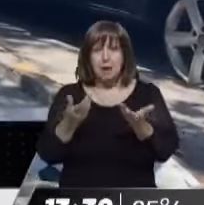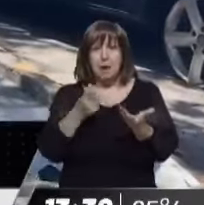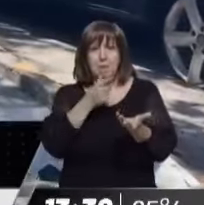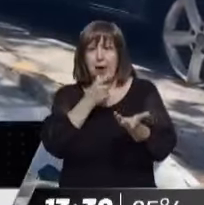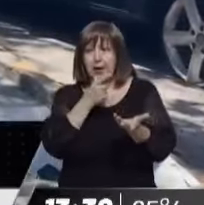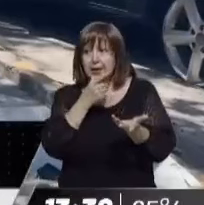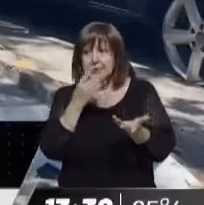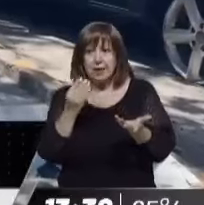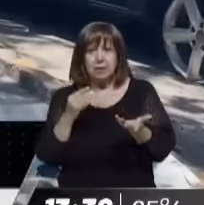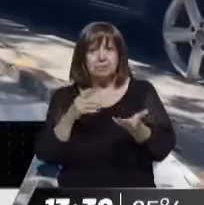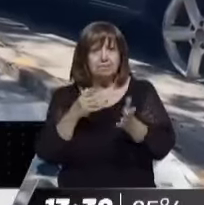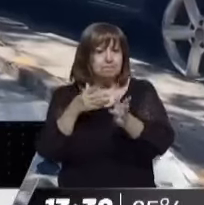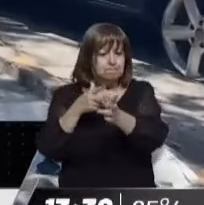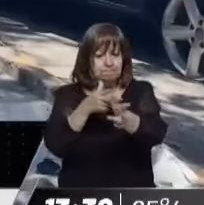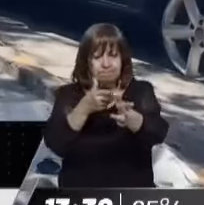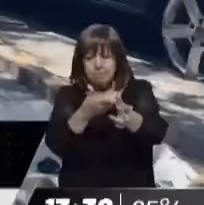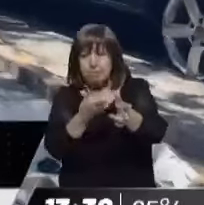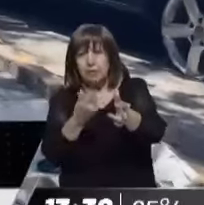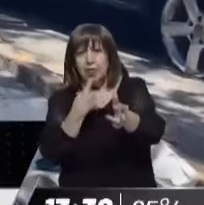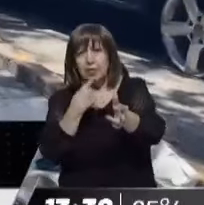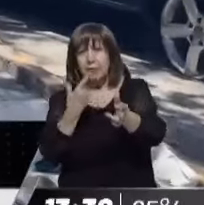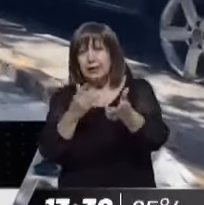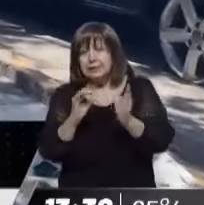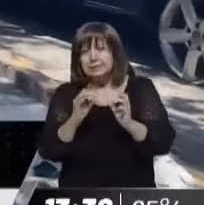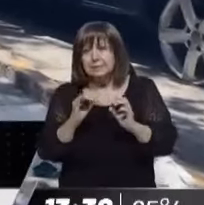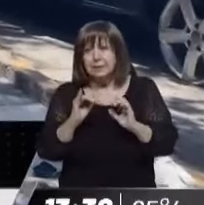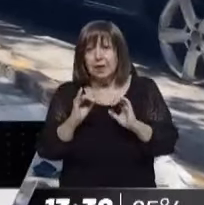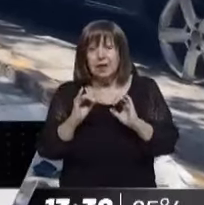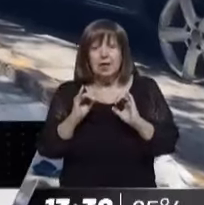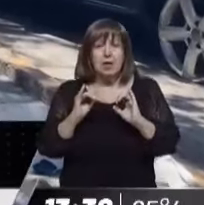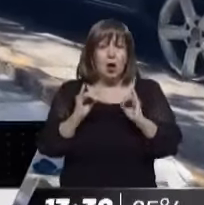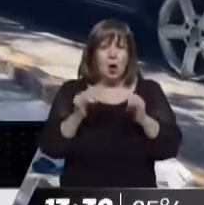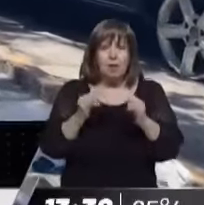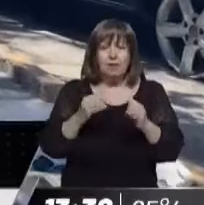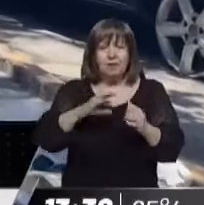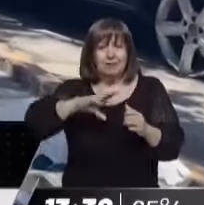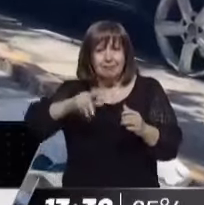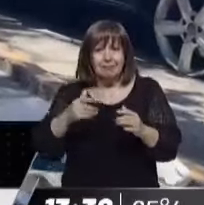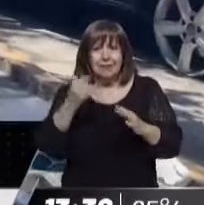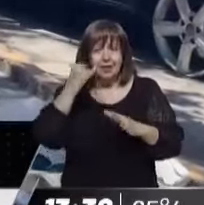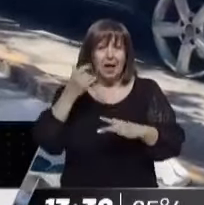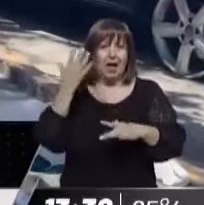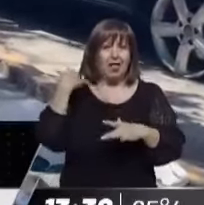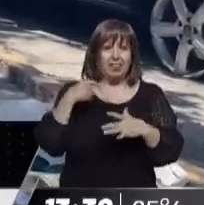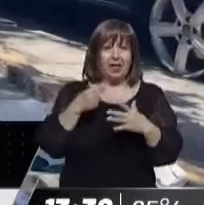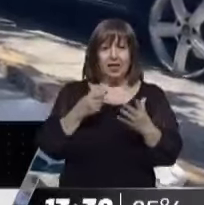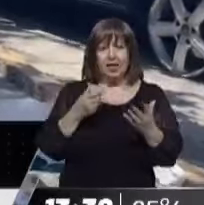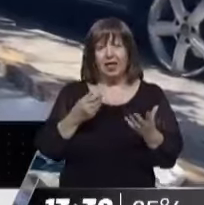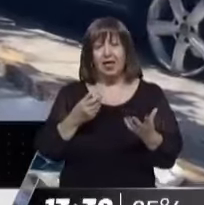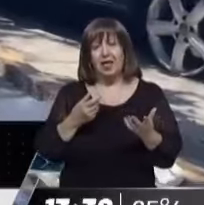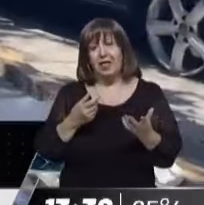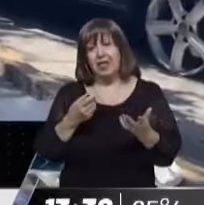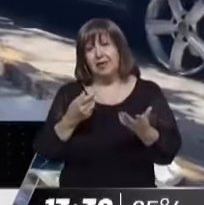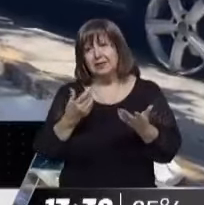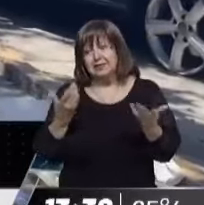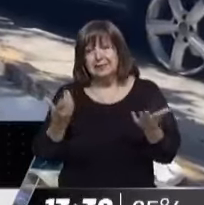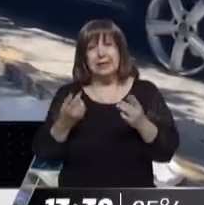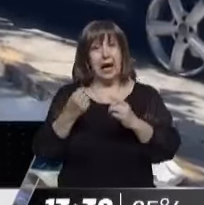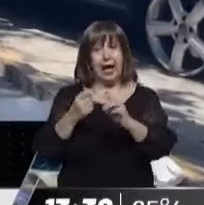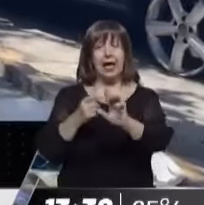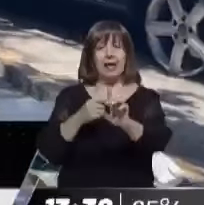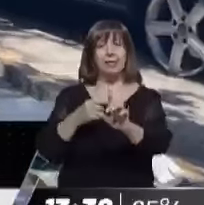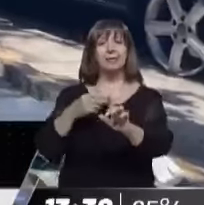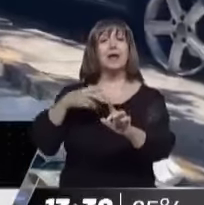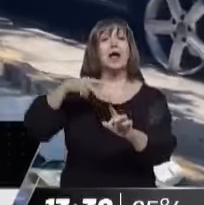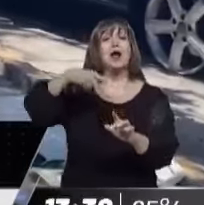o por lo que por donde va iría la investigación por ahí. Fundamental lo que contás, fundamental, Marce, lo que contás, porque todo empieza en esa casa del